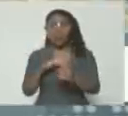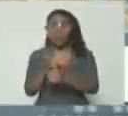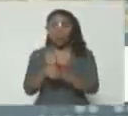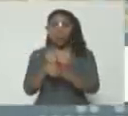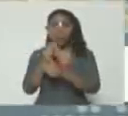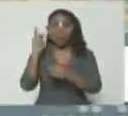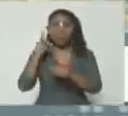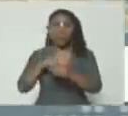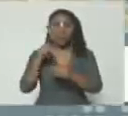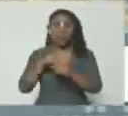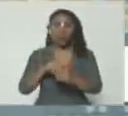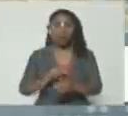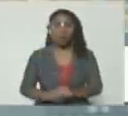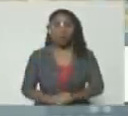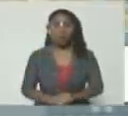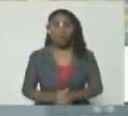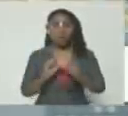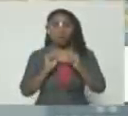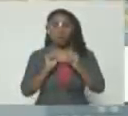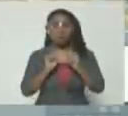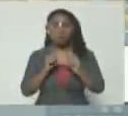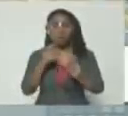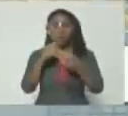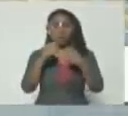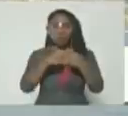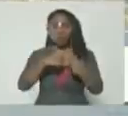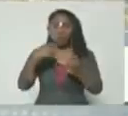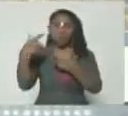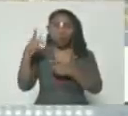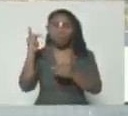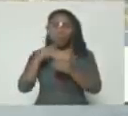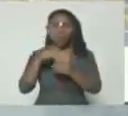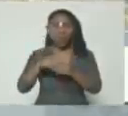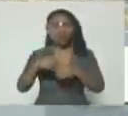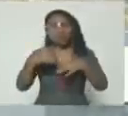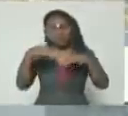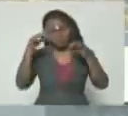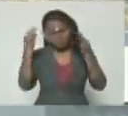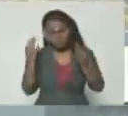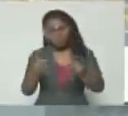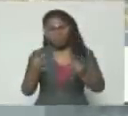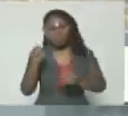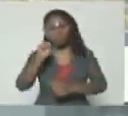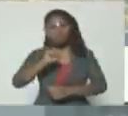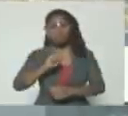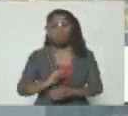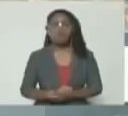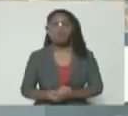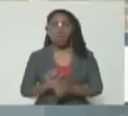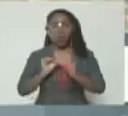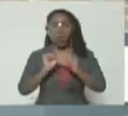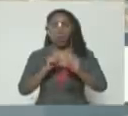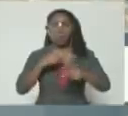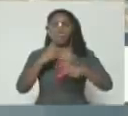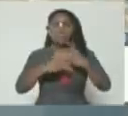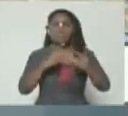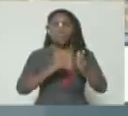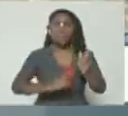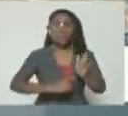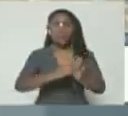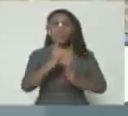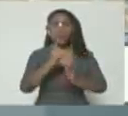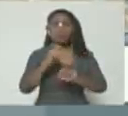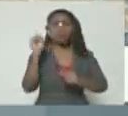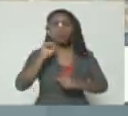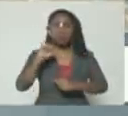petróleo. ¿Seguiremos exportando petróleo? Seguro que sí. ¿Seguiremos produciendo petróleo? Seguro